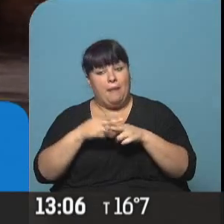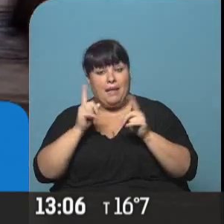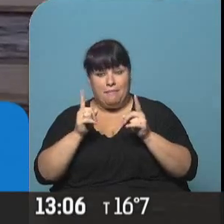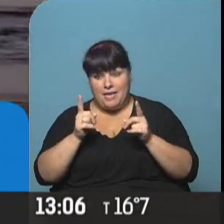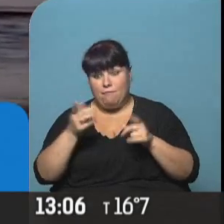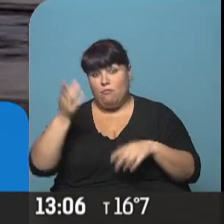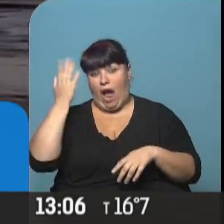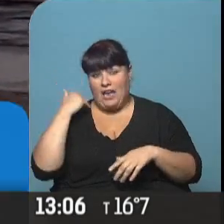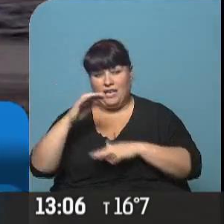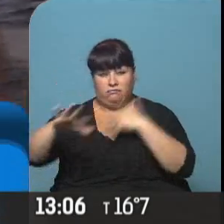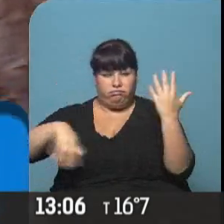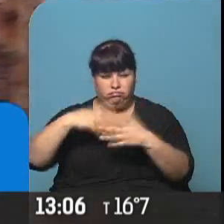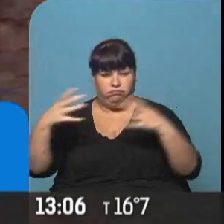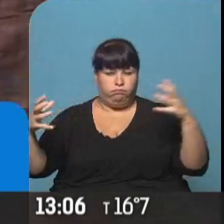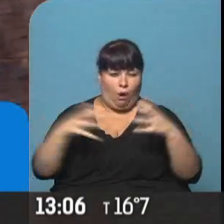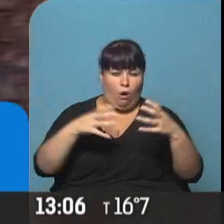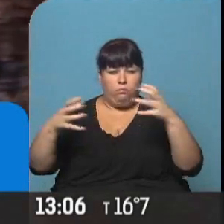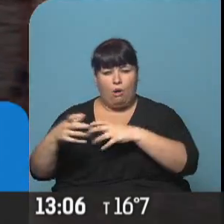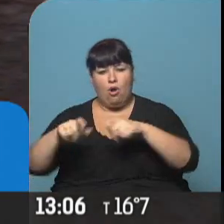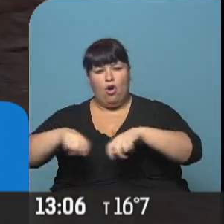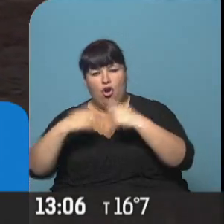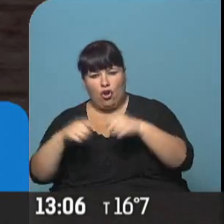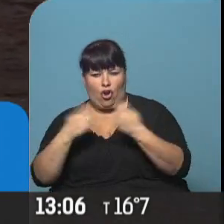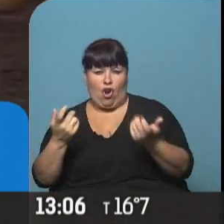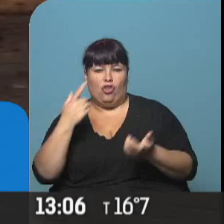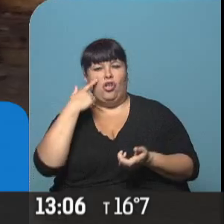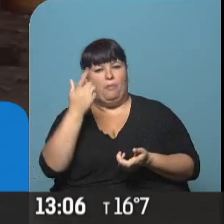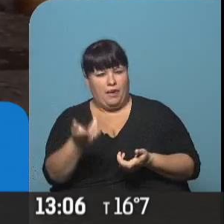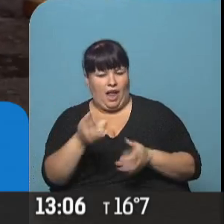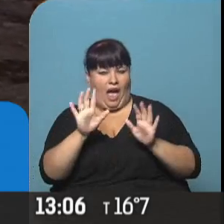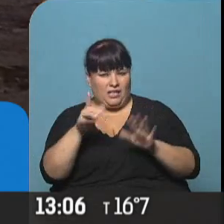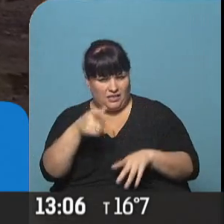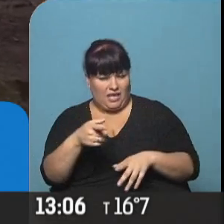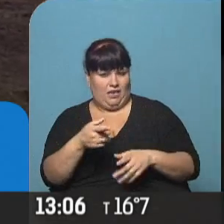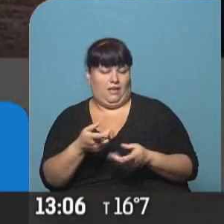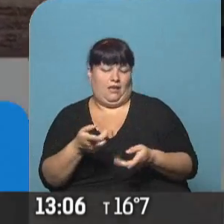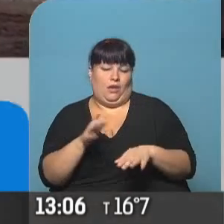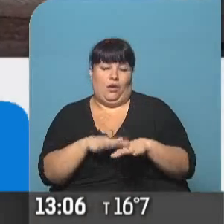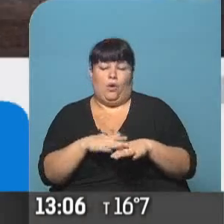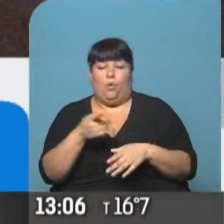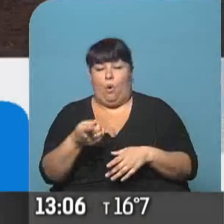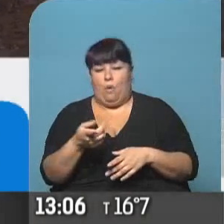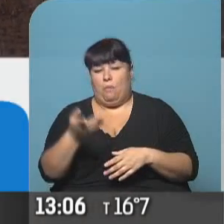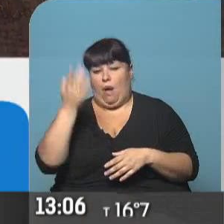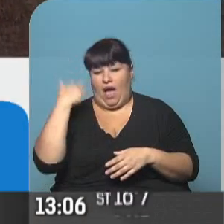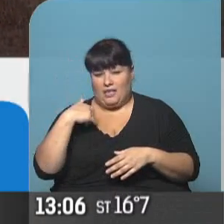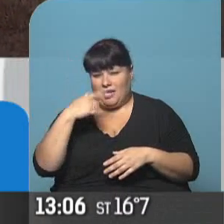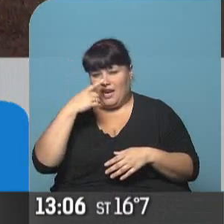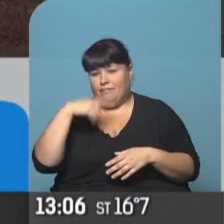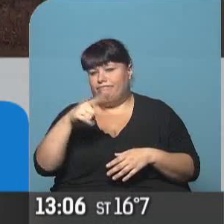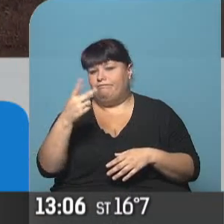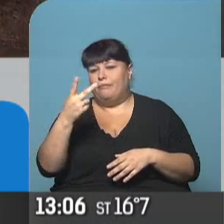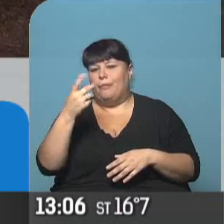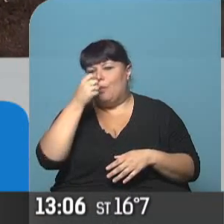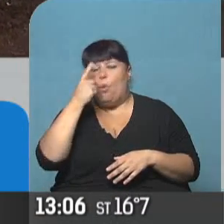han registrado los enfrentamientos, los destrozos. Ustedes pueden ver cómo ha quedado en función justamente de lo que fueron las últimas